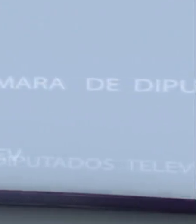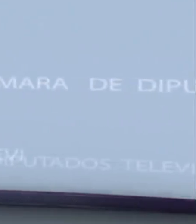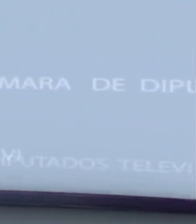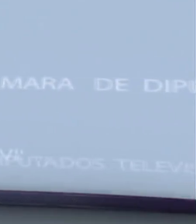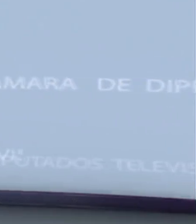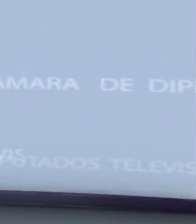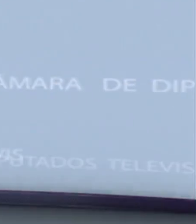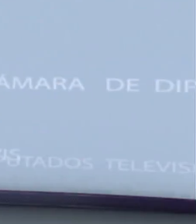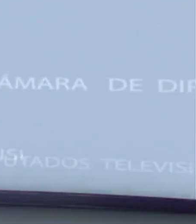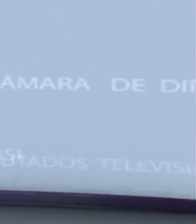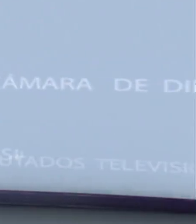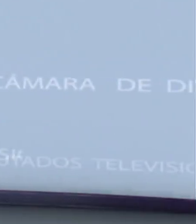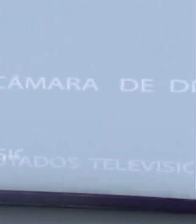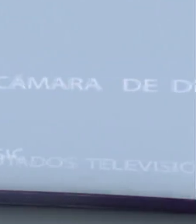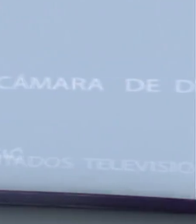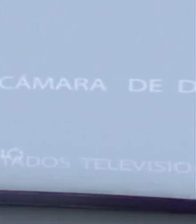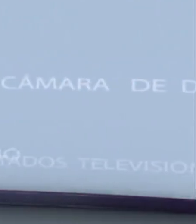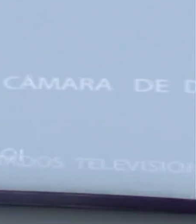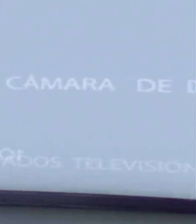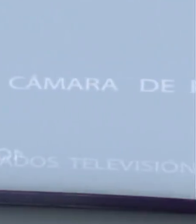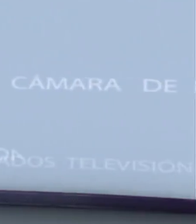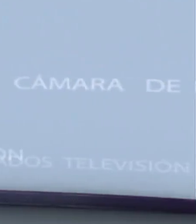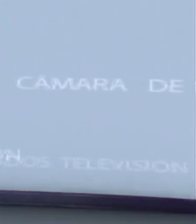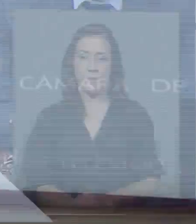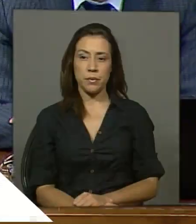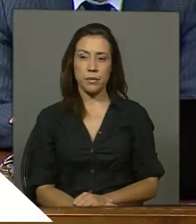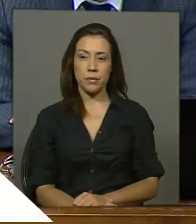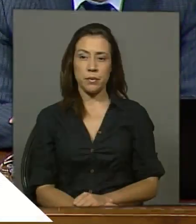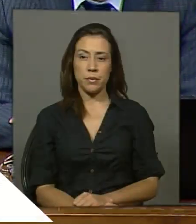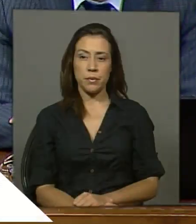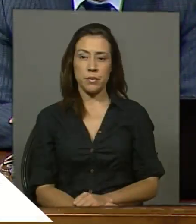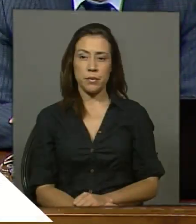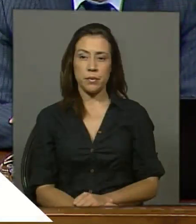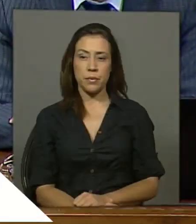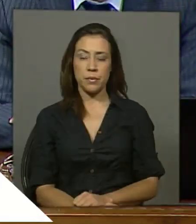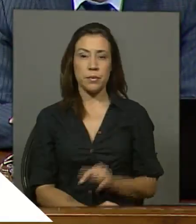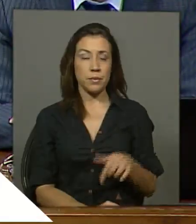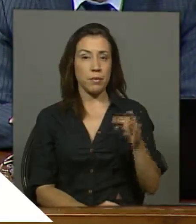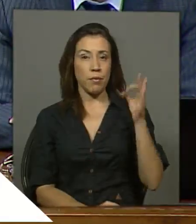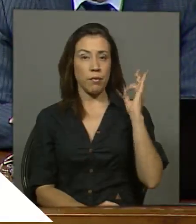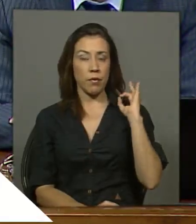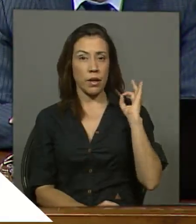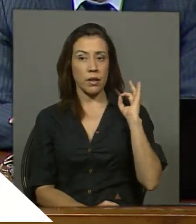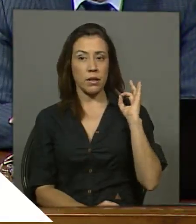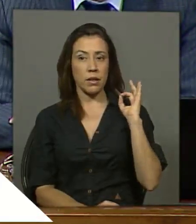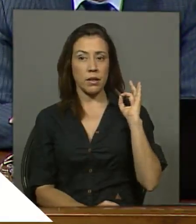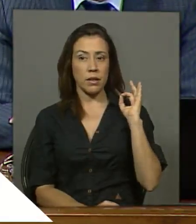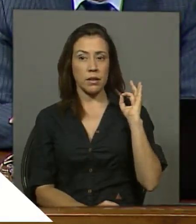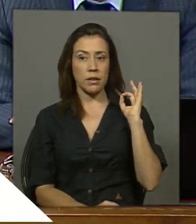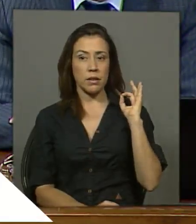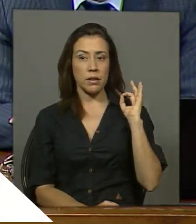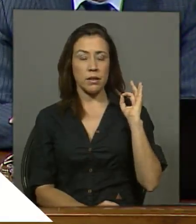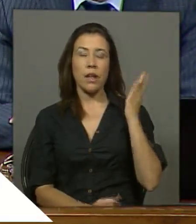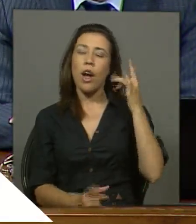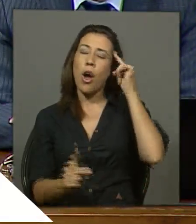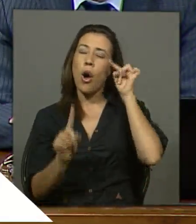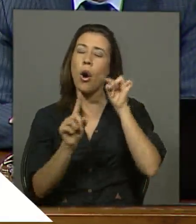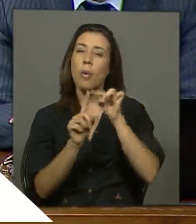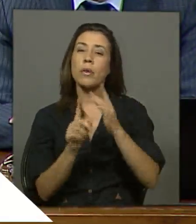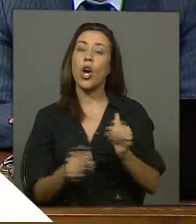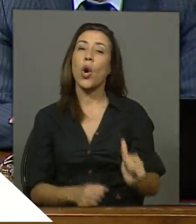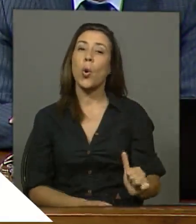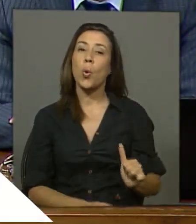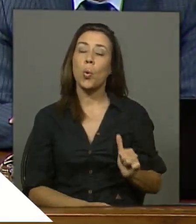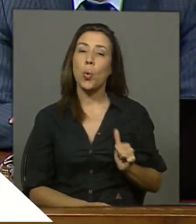relacionadas con el ejercicio de su cargo esta sesión tiene por objeto dar